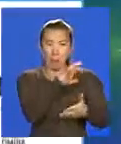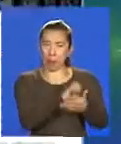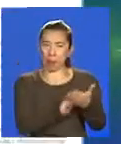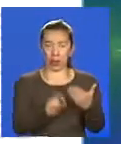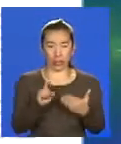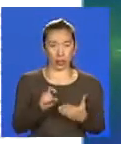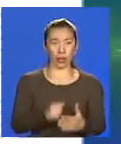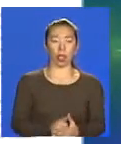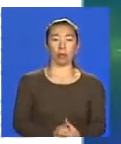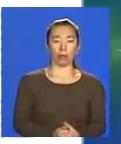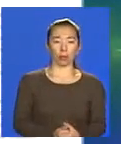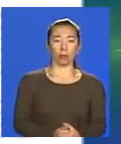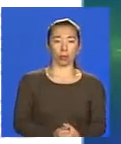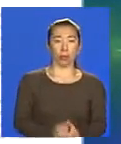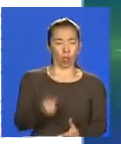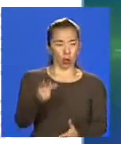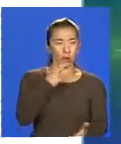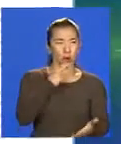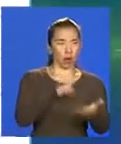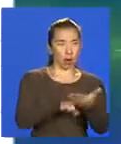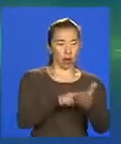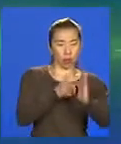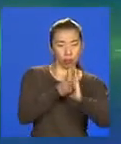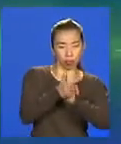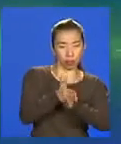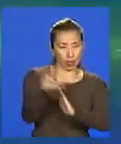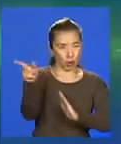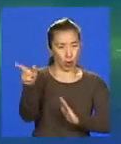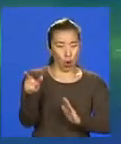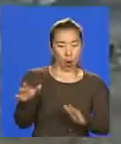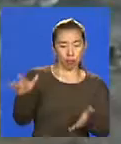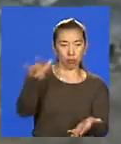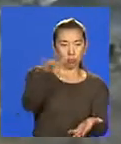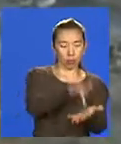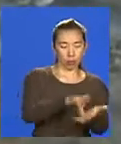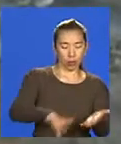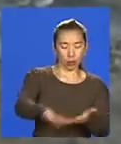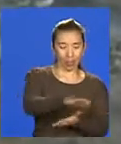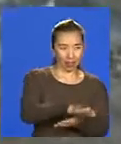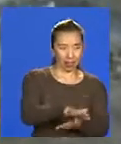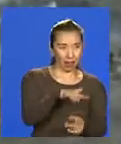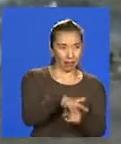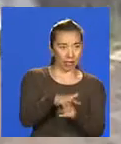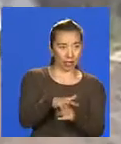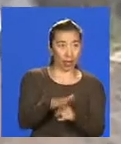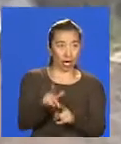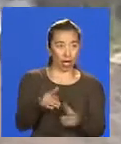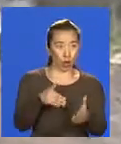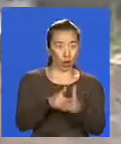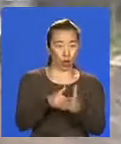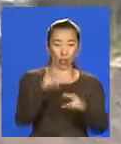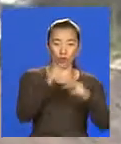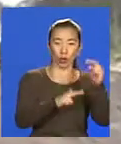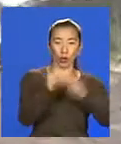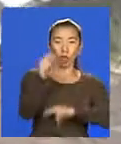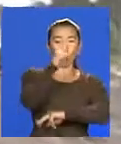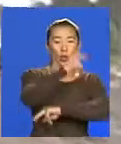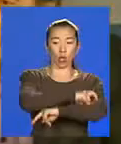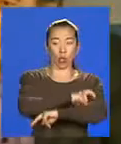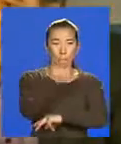En un comunicado tras la visita a la zona afectada por el ataque de las FARC contra la infraestructura petrolera en Tumaco, el